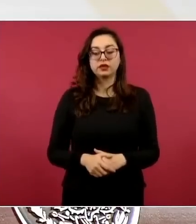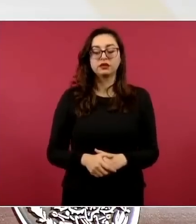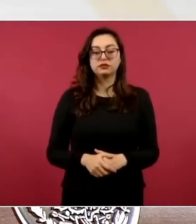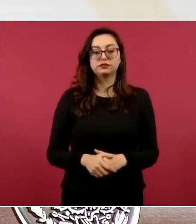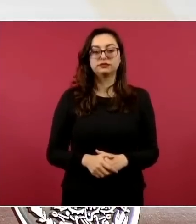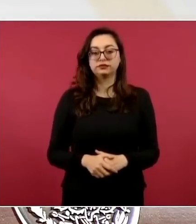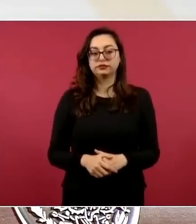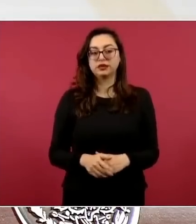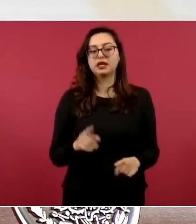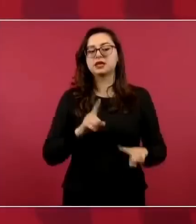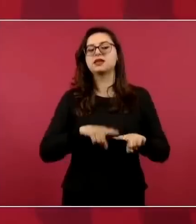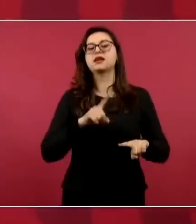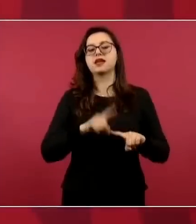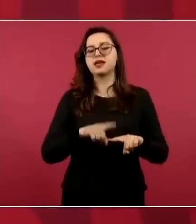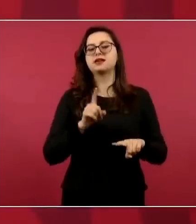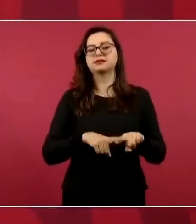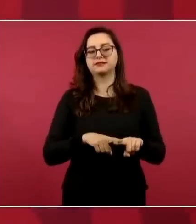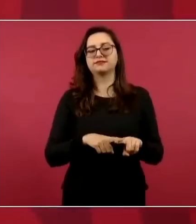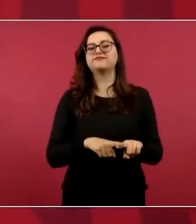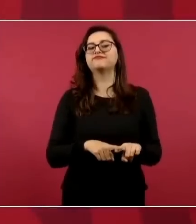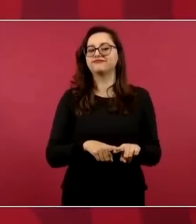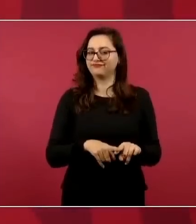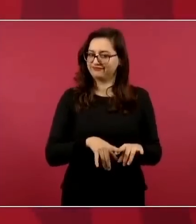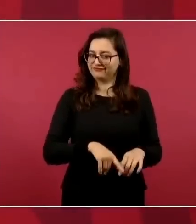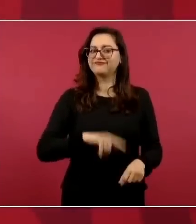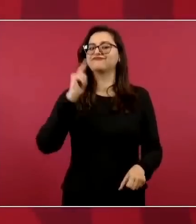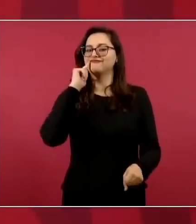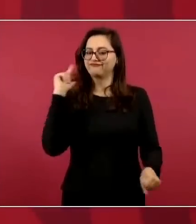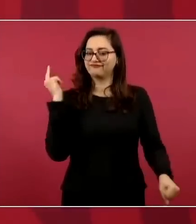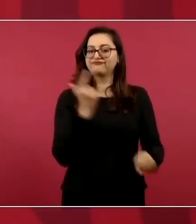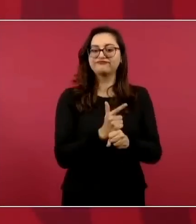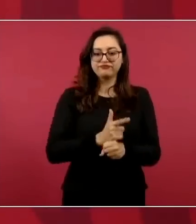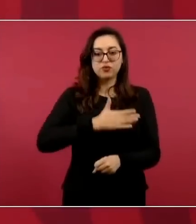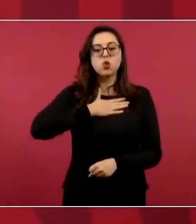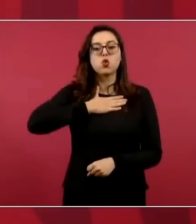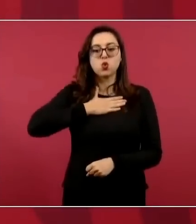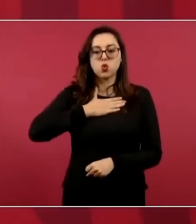para que haya justicia,